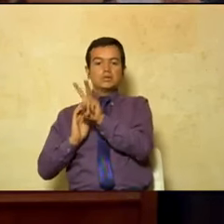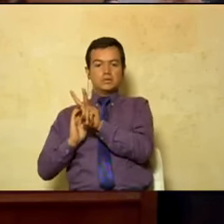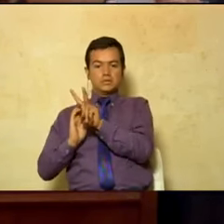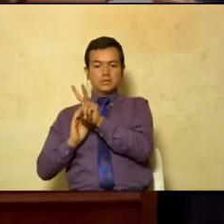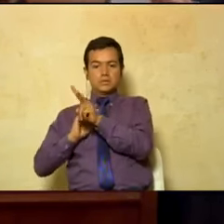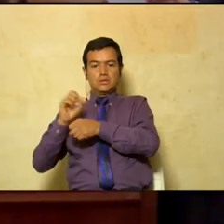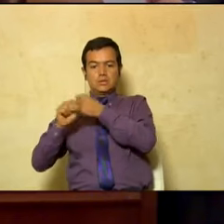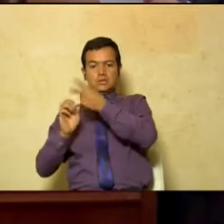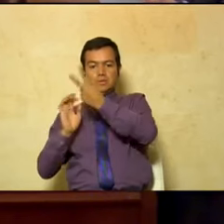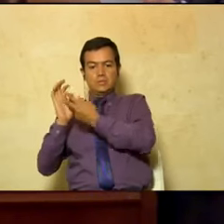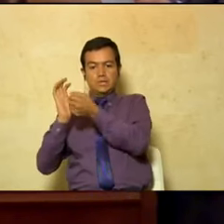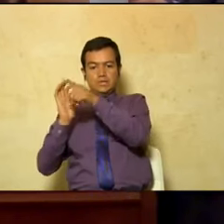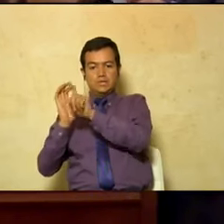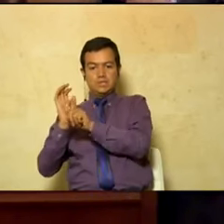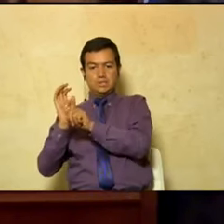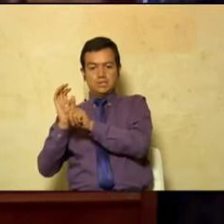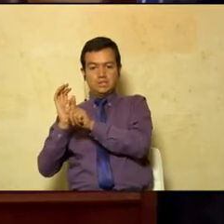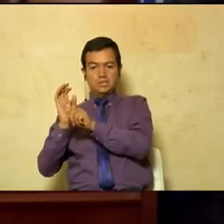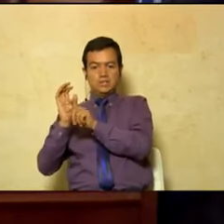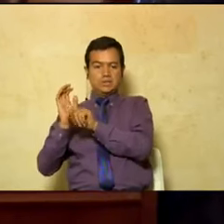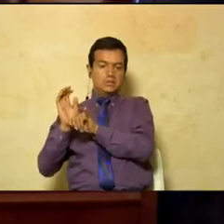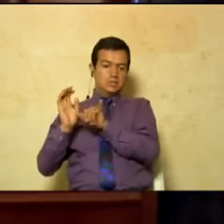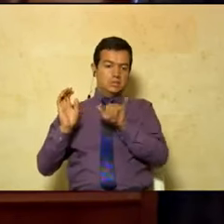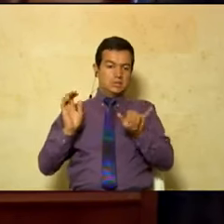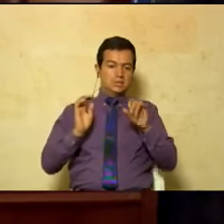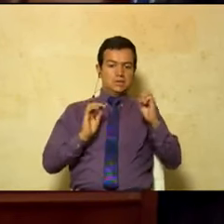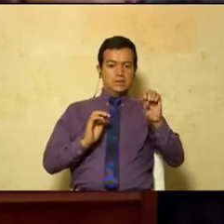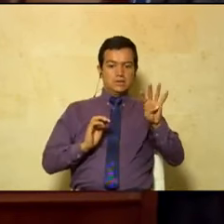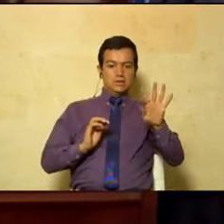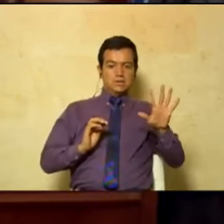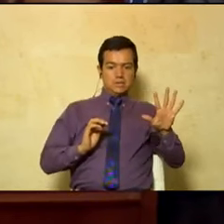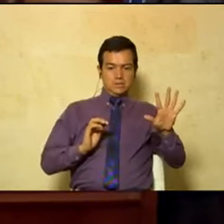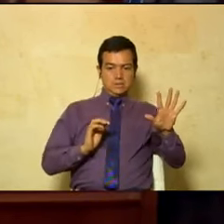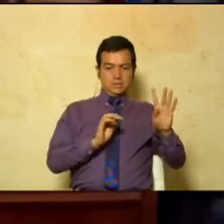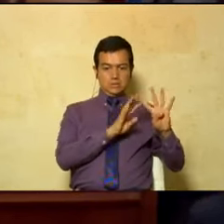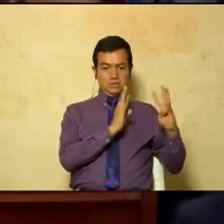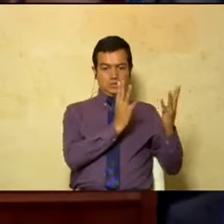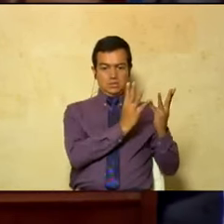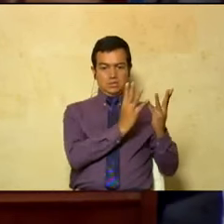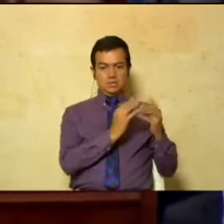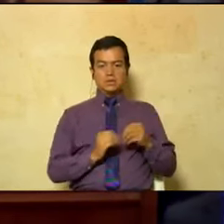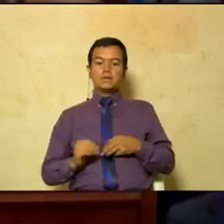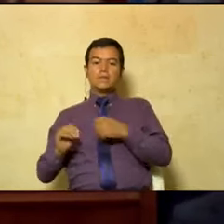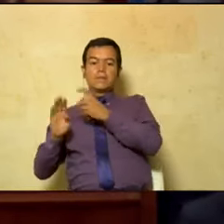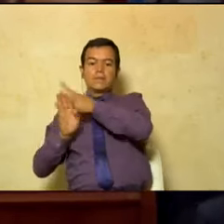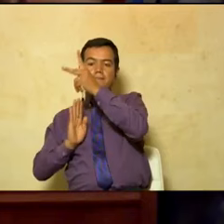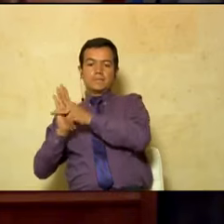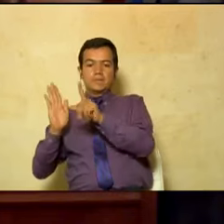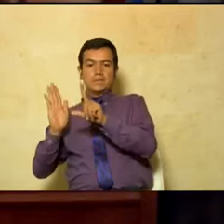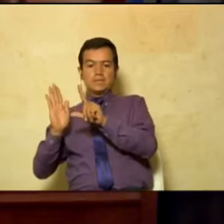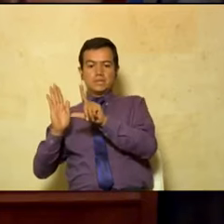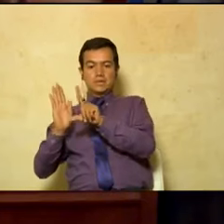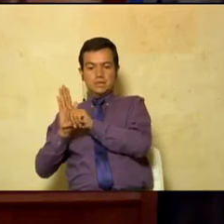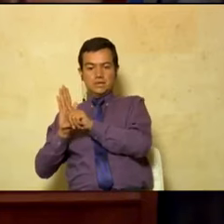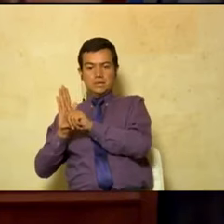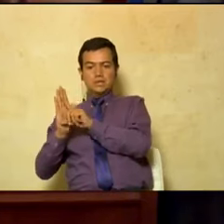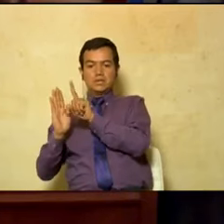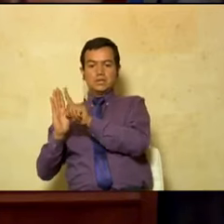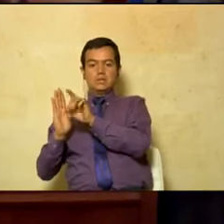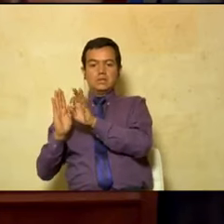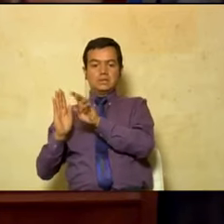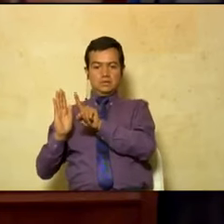2016 cámara 045 2016 senado proyecto de ley número